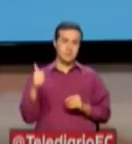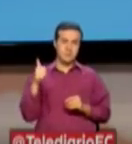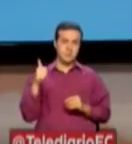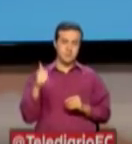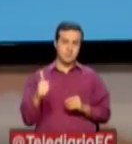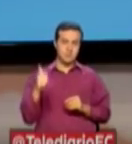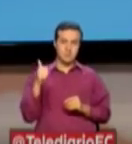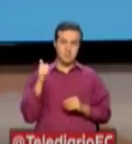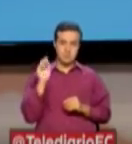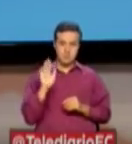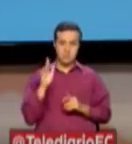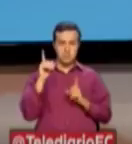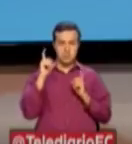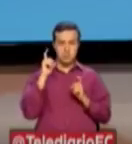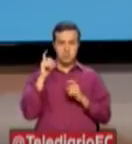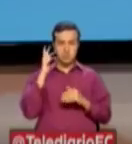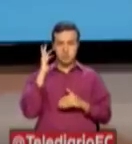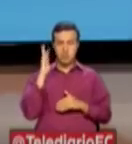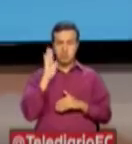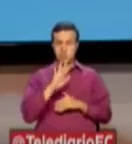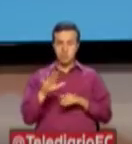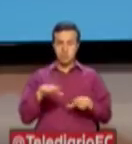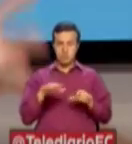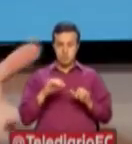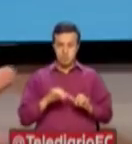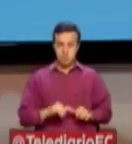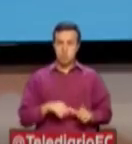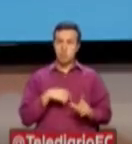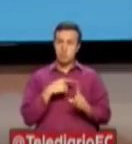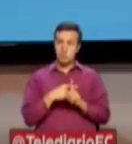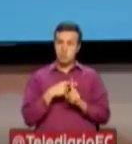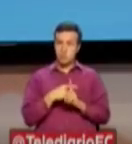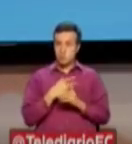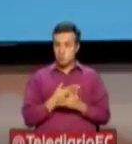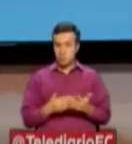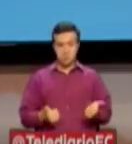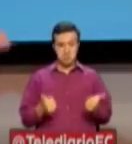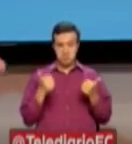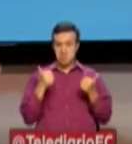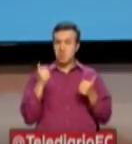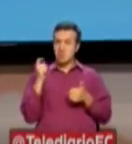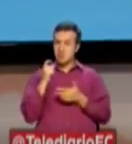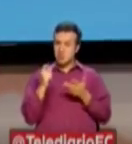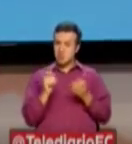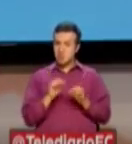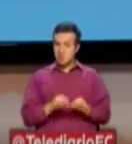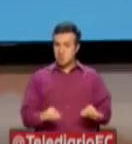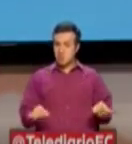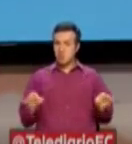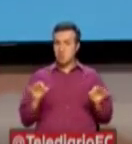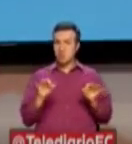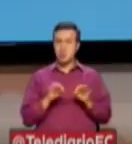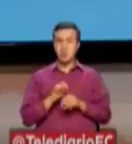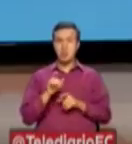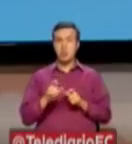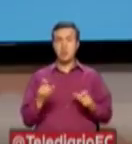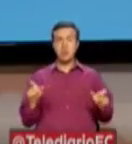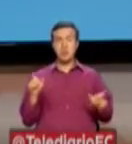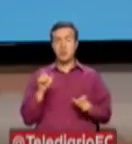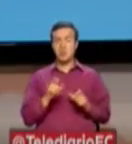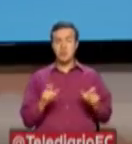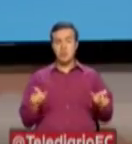tiene capacidad de control político sobre su accionar es positivo es correcto es necesario nadie puede simplemente